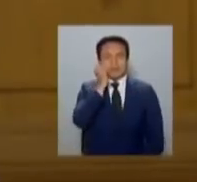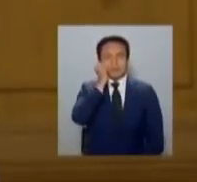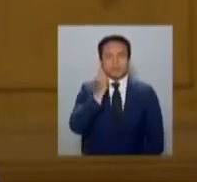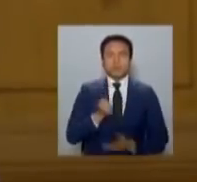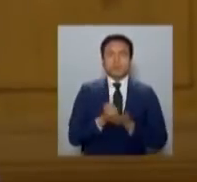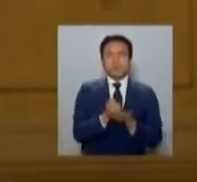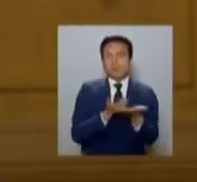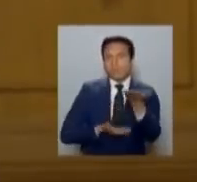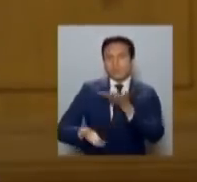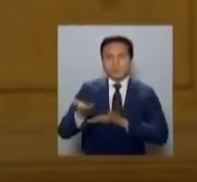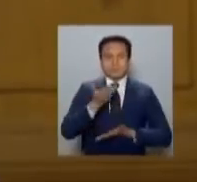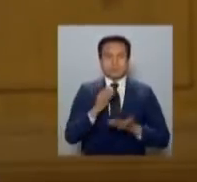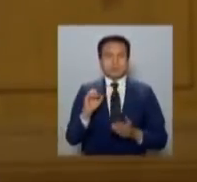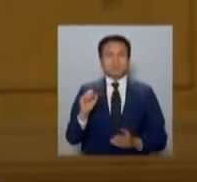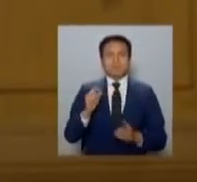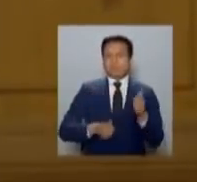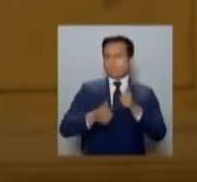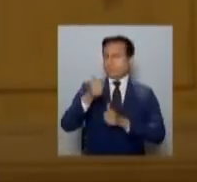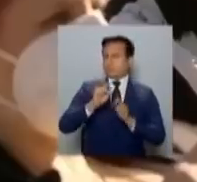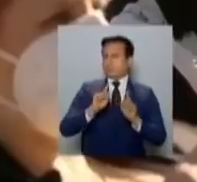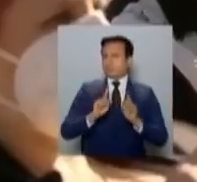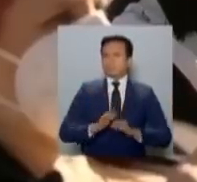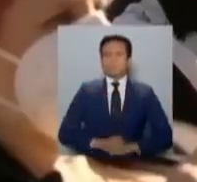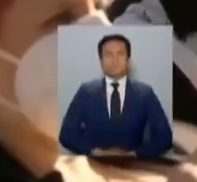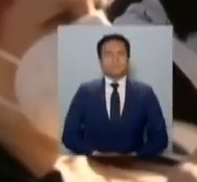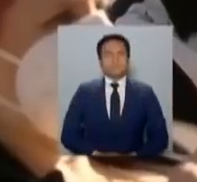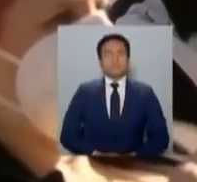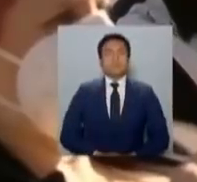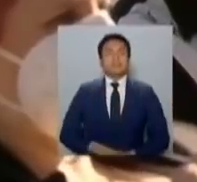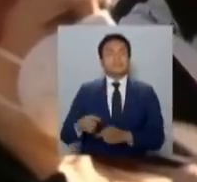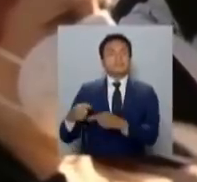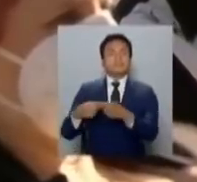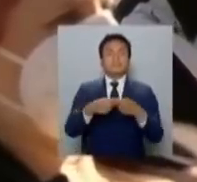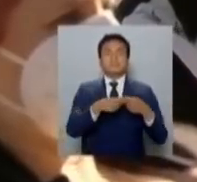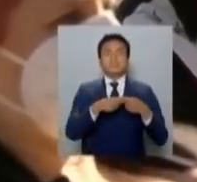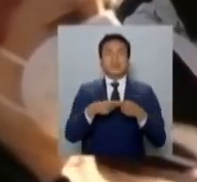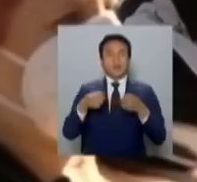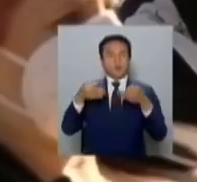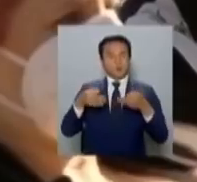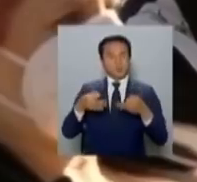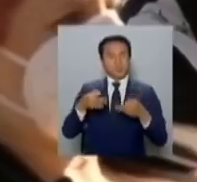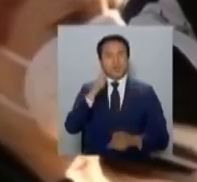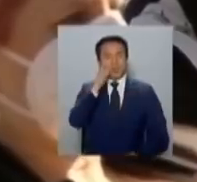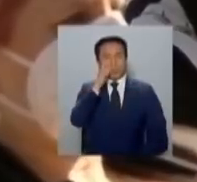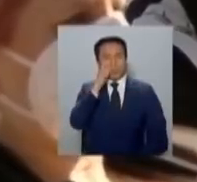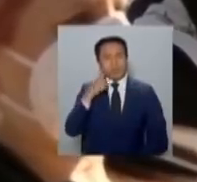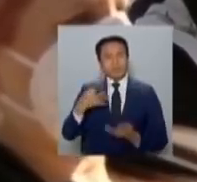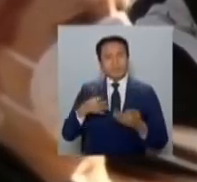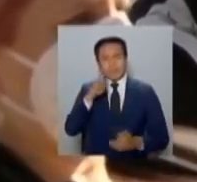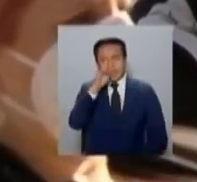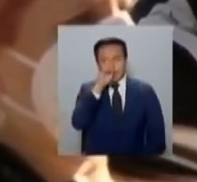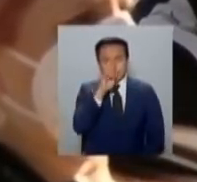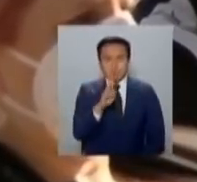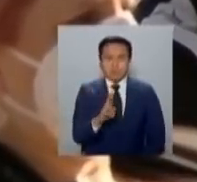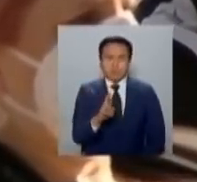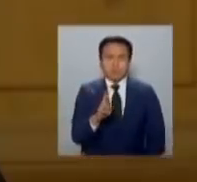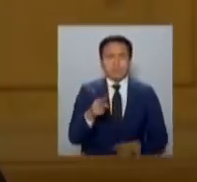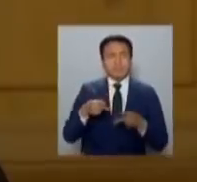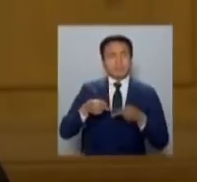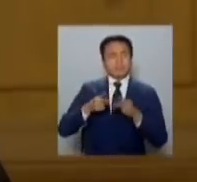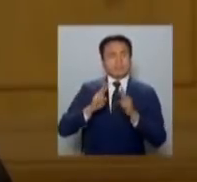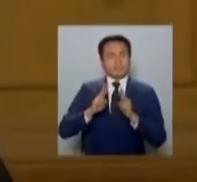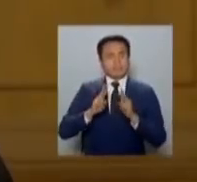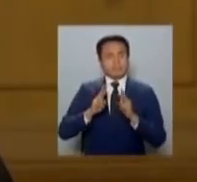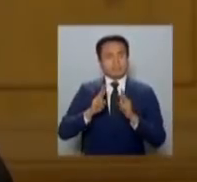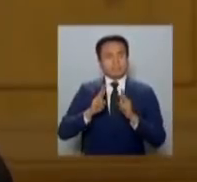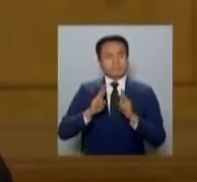la próxima ministra vocera, ¿no? Camila Vallejo, que además desde el Partido Comunista, lo que evidentemente también genera más ruido, porque es el partido más a la izquierda